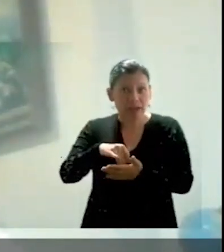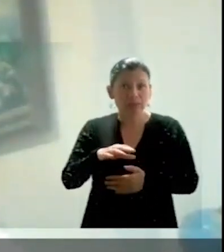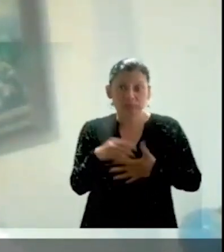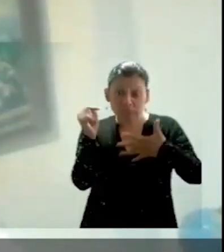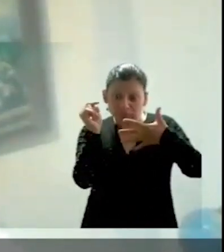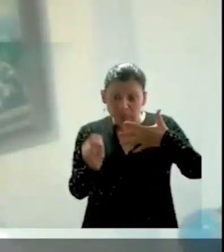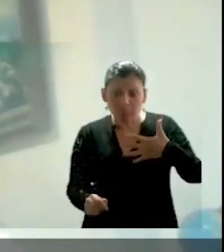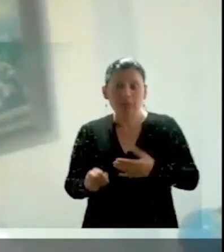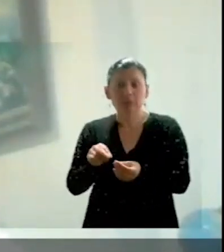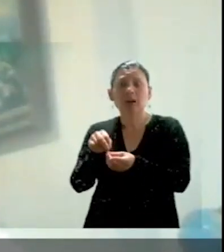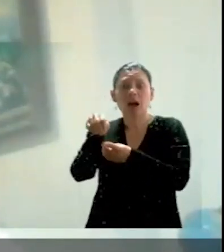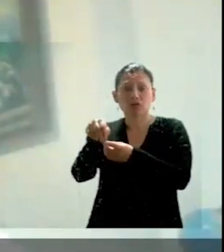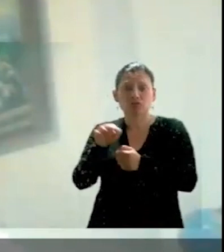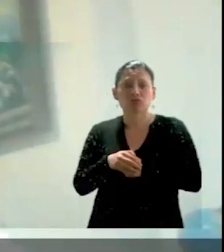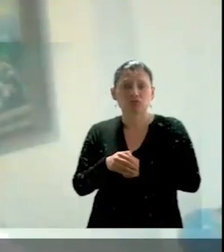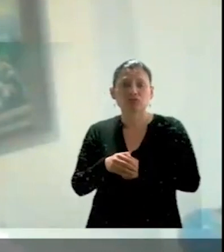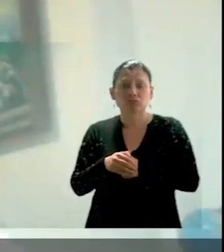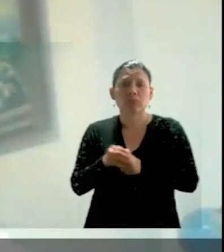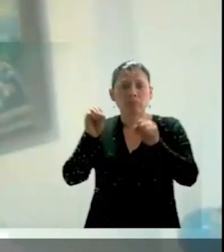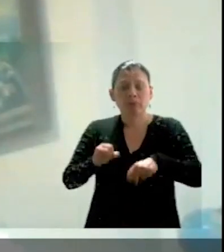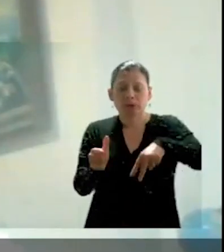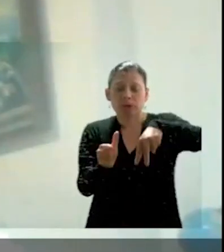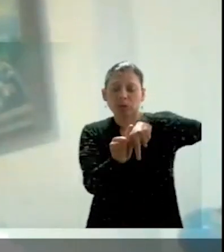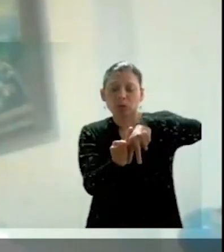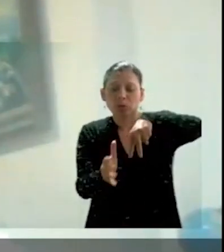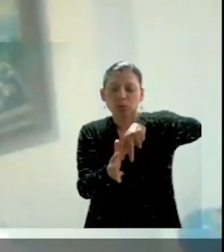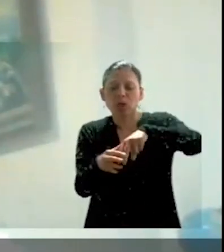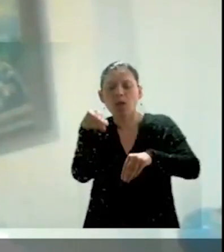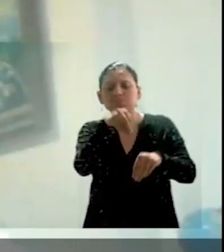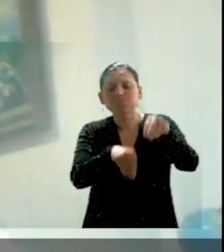tendrías un caso, tendrías una tutela que,